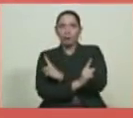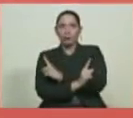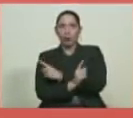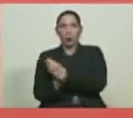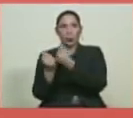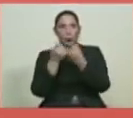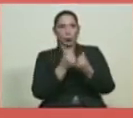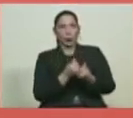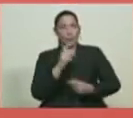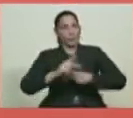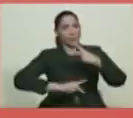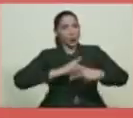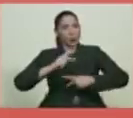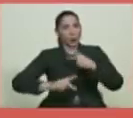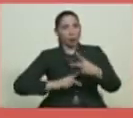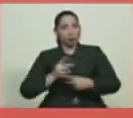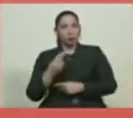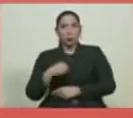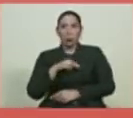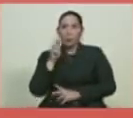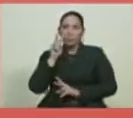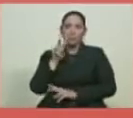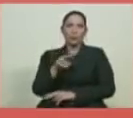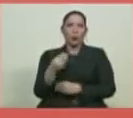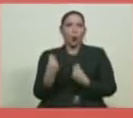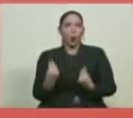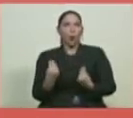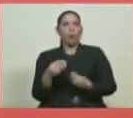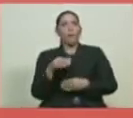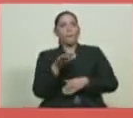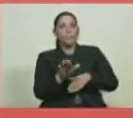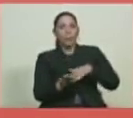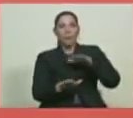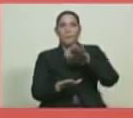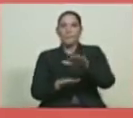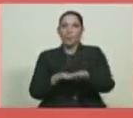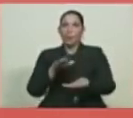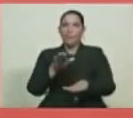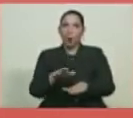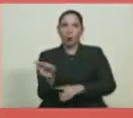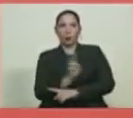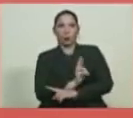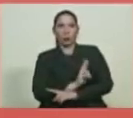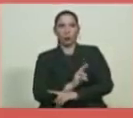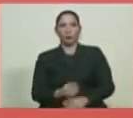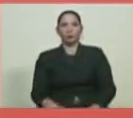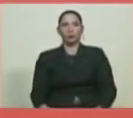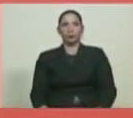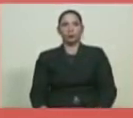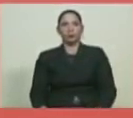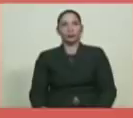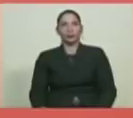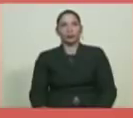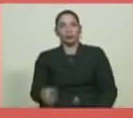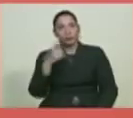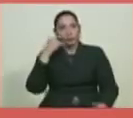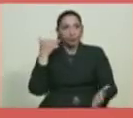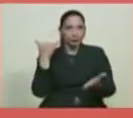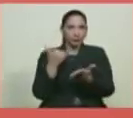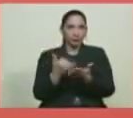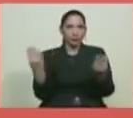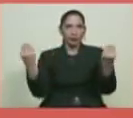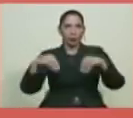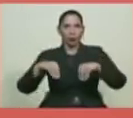este programa, hemos visto cómo hemos venido avanzando aceleradamente. Fíjense,